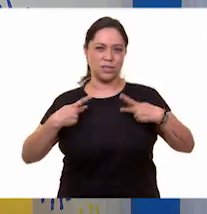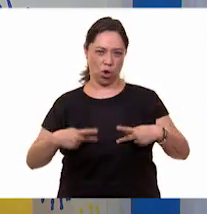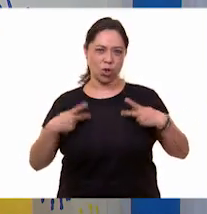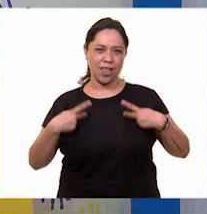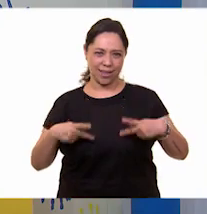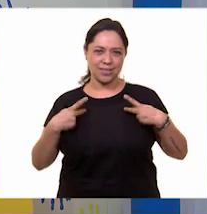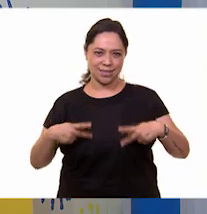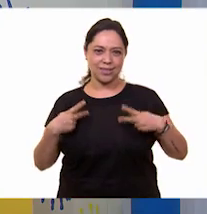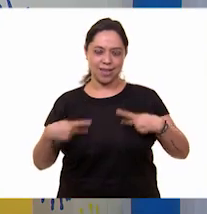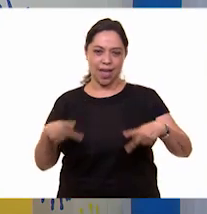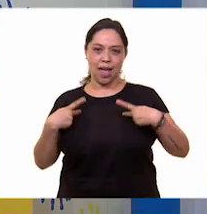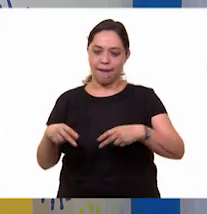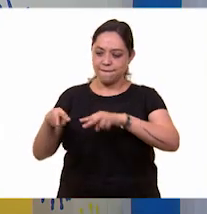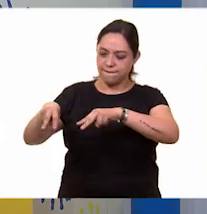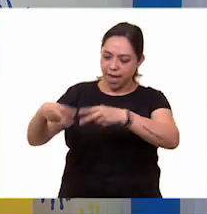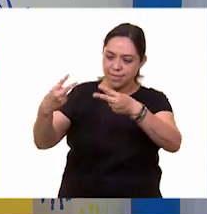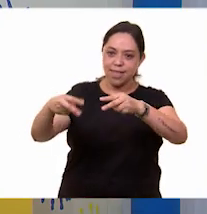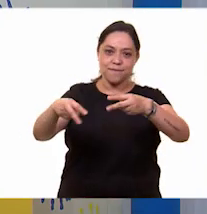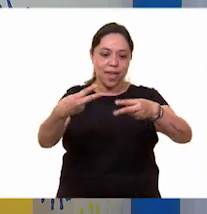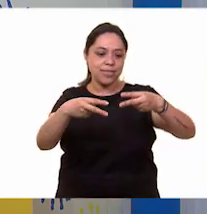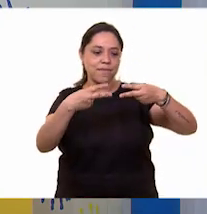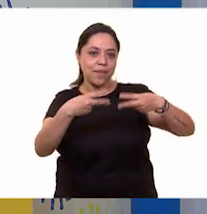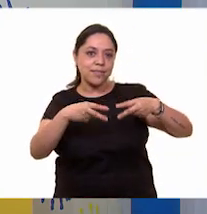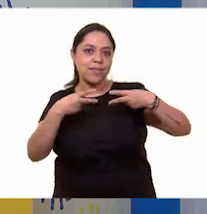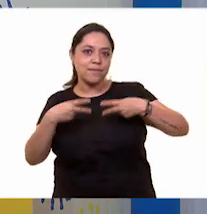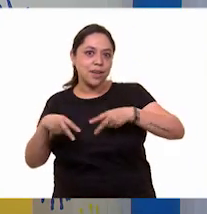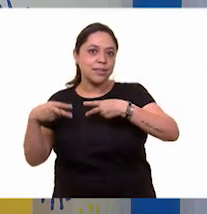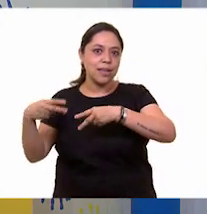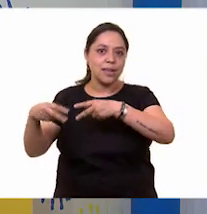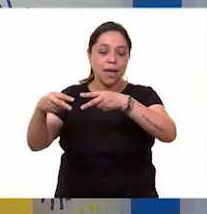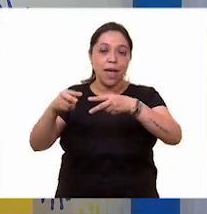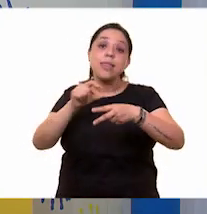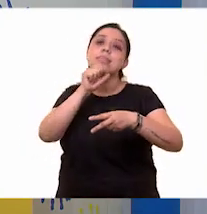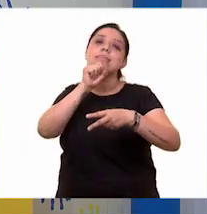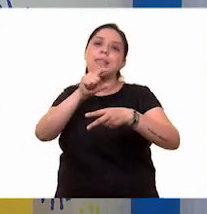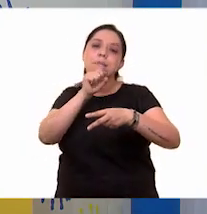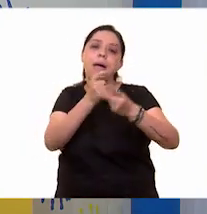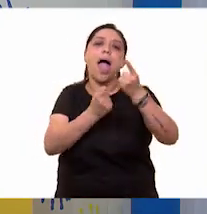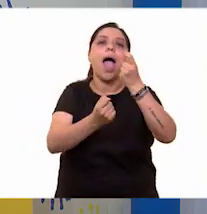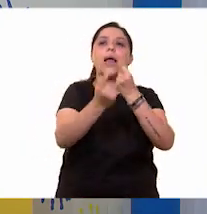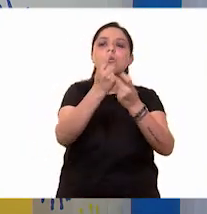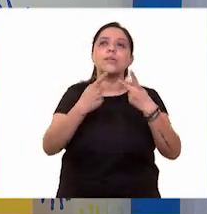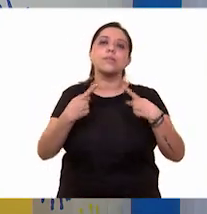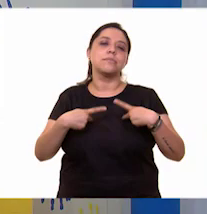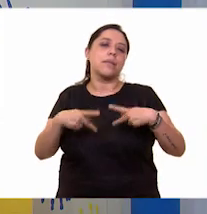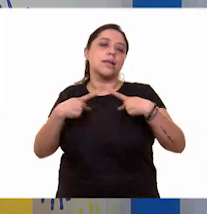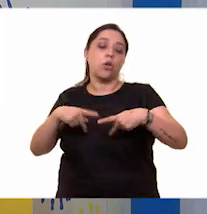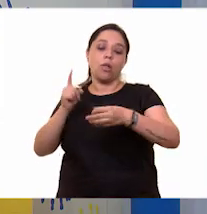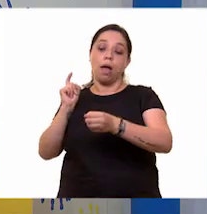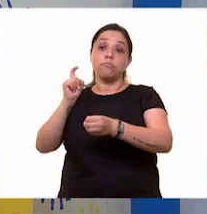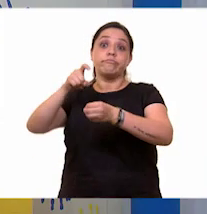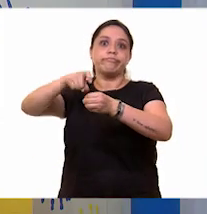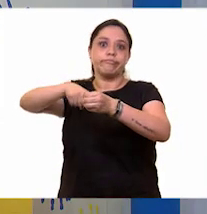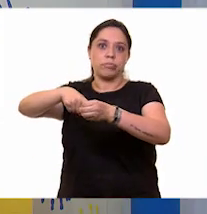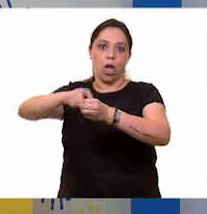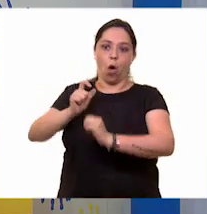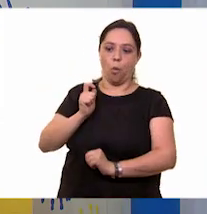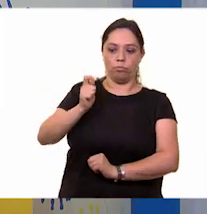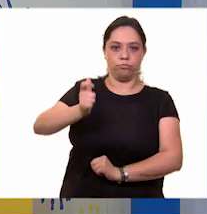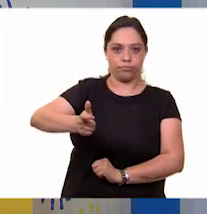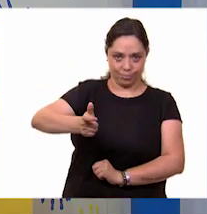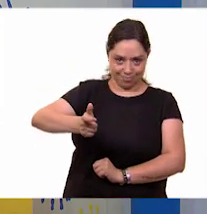venden los productos. Ajá. Y también están los socios, ¿de acuerdo? Muy bien. Entonces, ellos